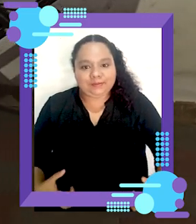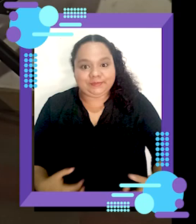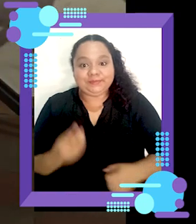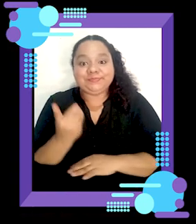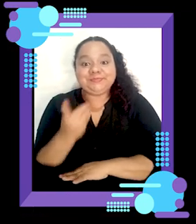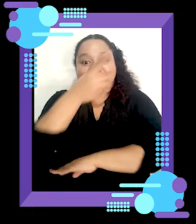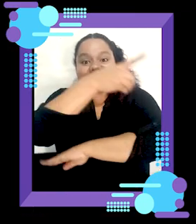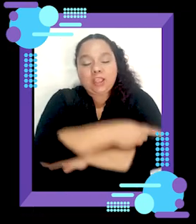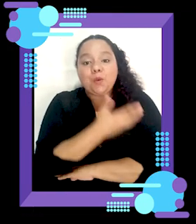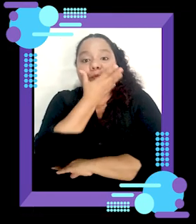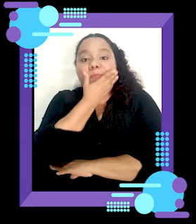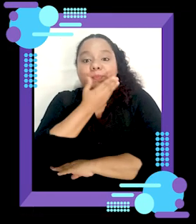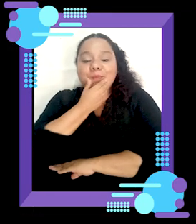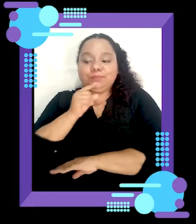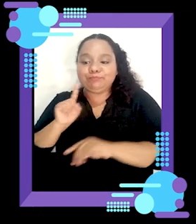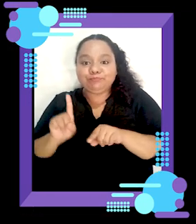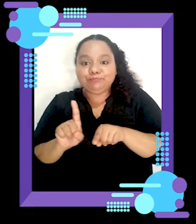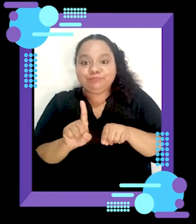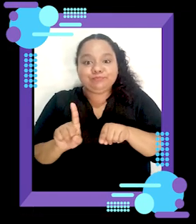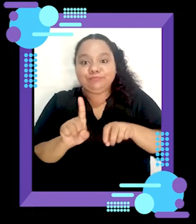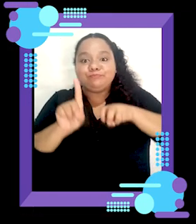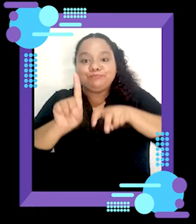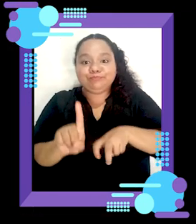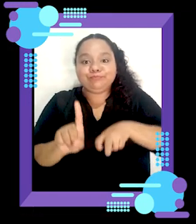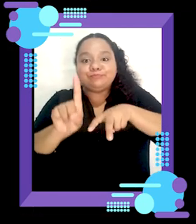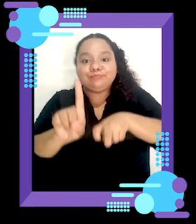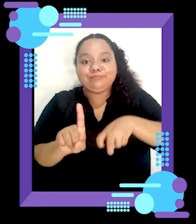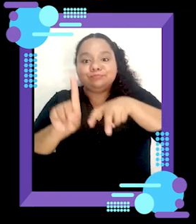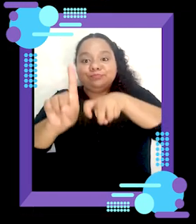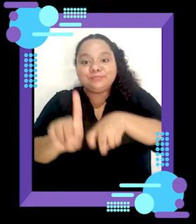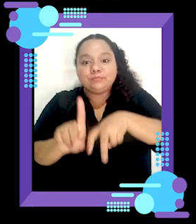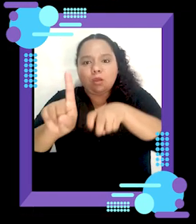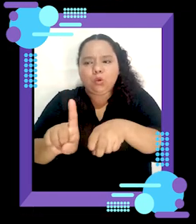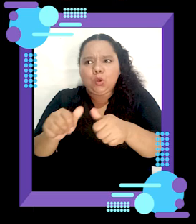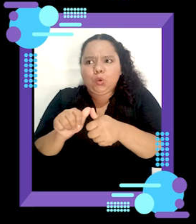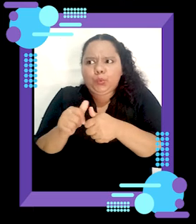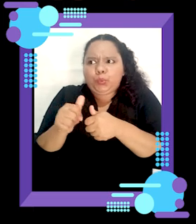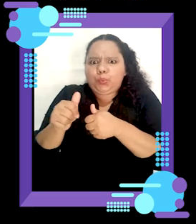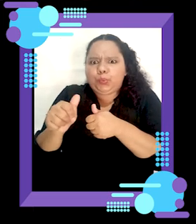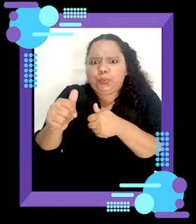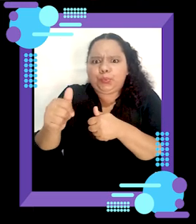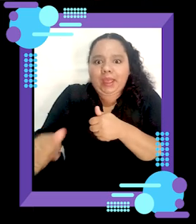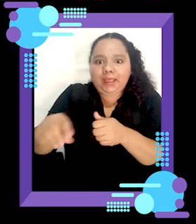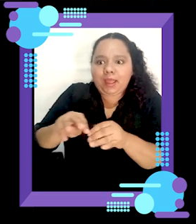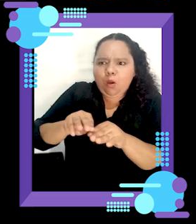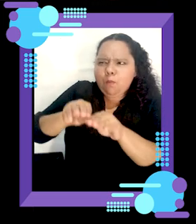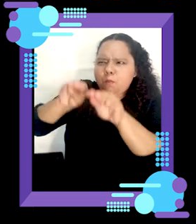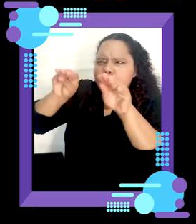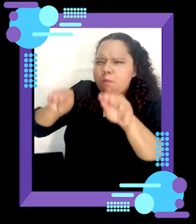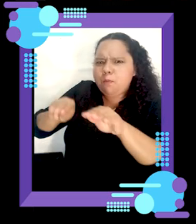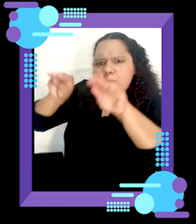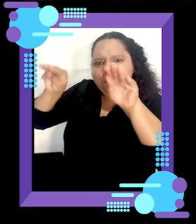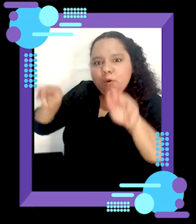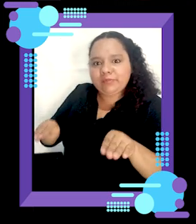tigre. Una vez, un perro junto a su amo decidieron ir a pasear y se fueron a una montaña bien largo.